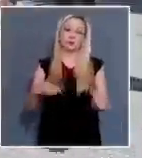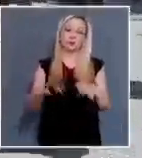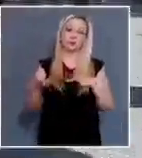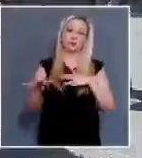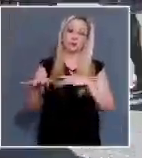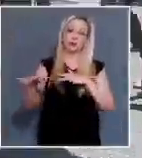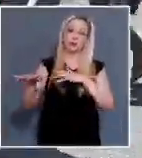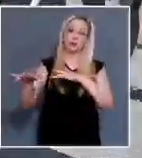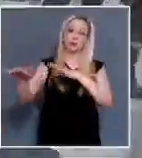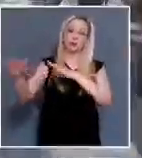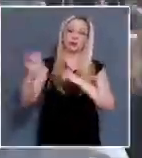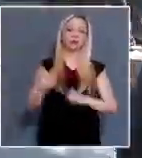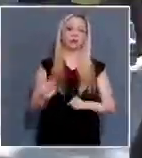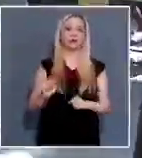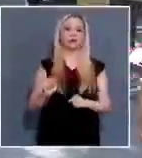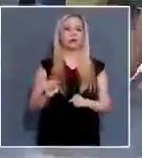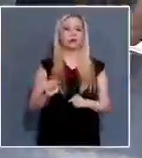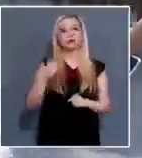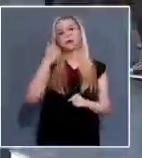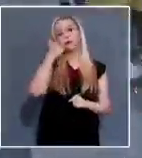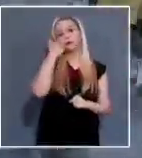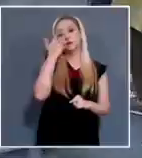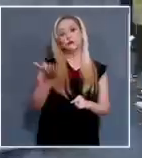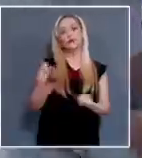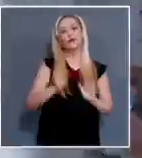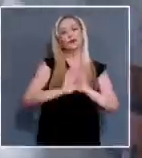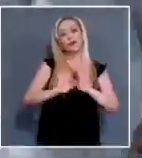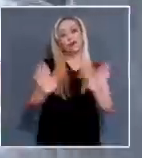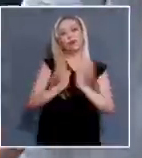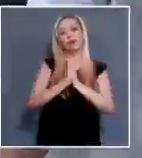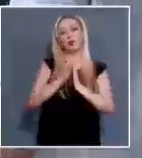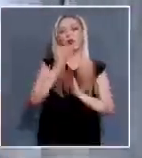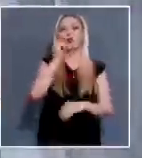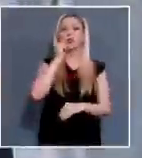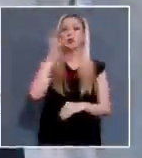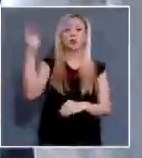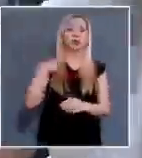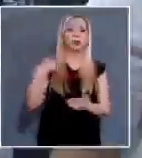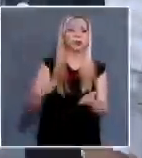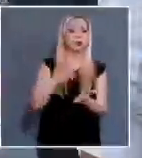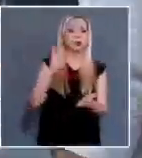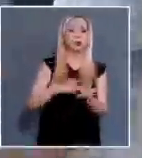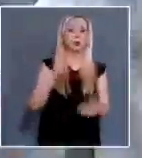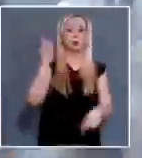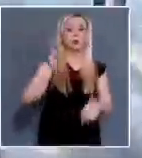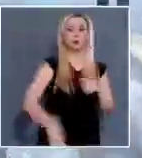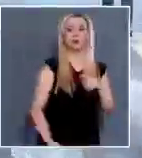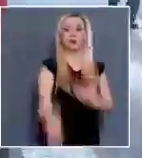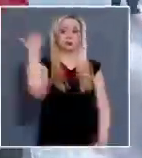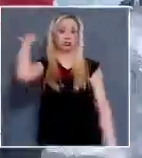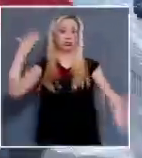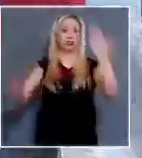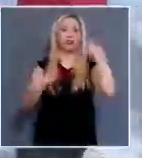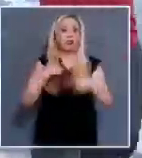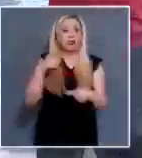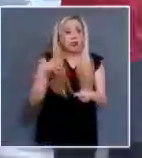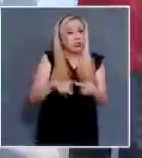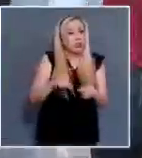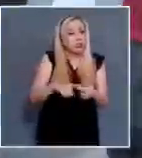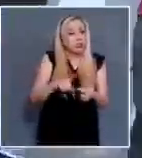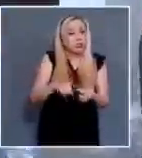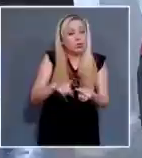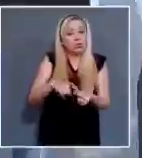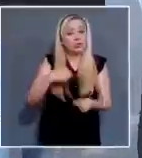Exigieron terminar con los operativos que los han desalojado en 2 ocasiones de dicha plaza, apoyo del gobierno y la agilización de los trámites